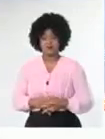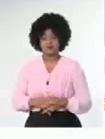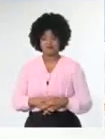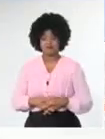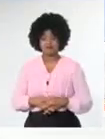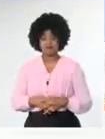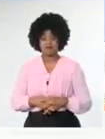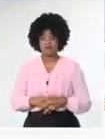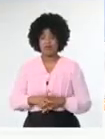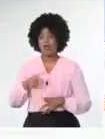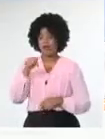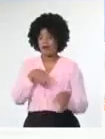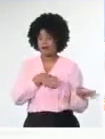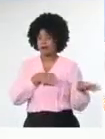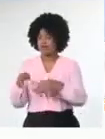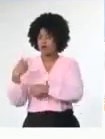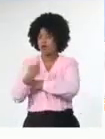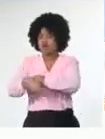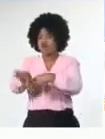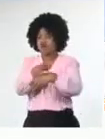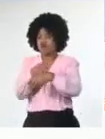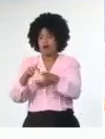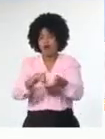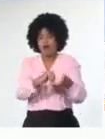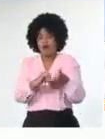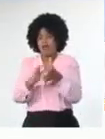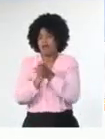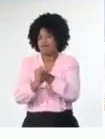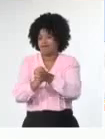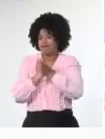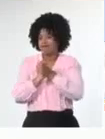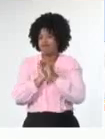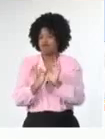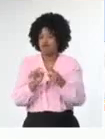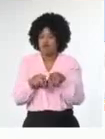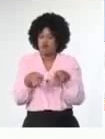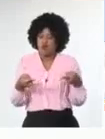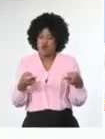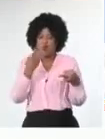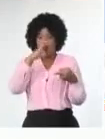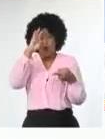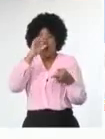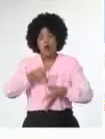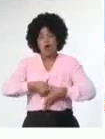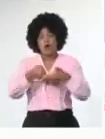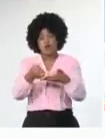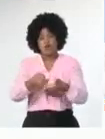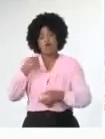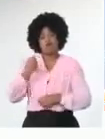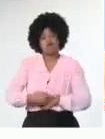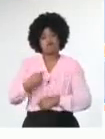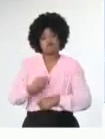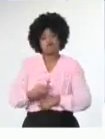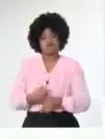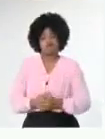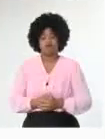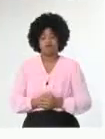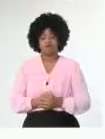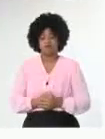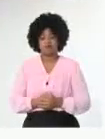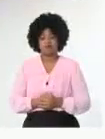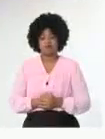y hemos recibido muestras extraordinarias de solidaridad y de identificación con la causa de Cuba a favor de la justicia. Fueron las palabras del